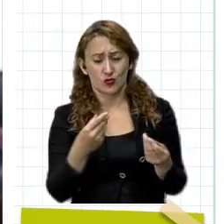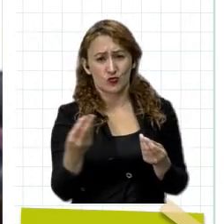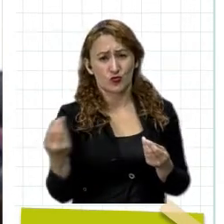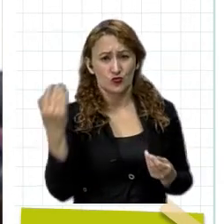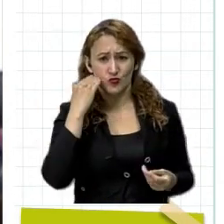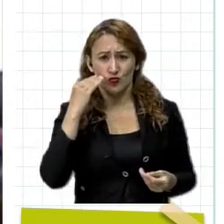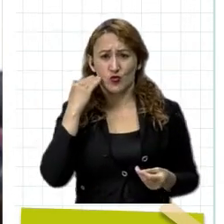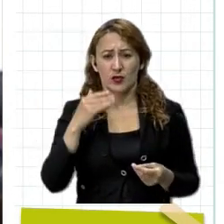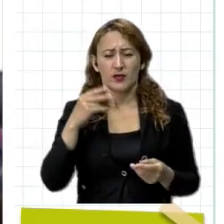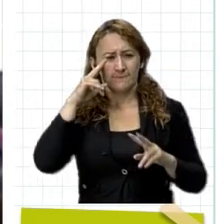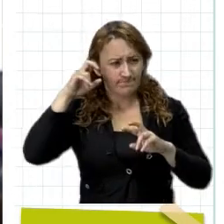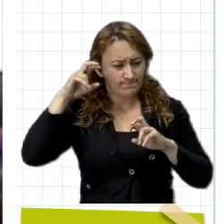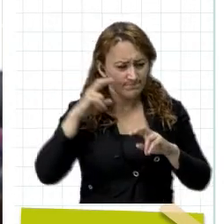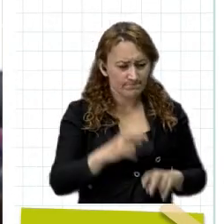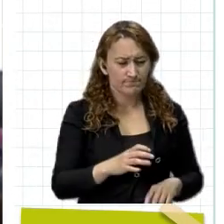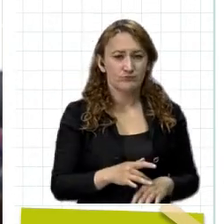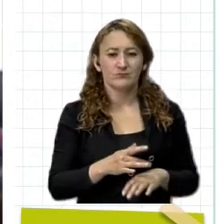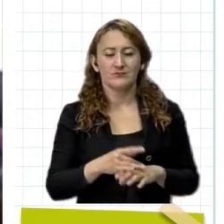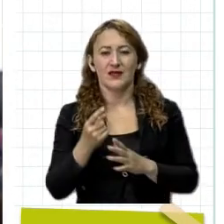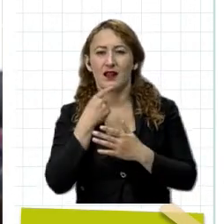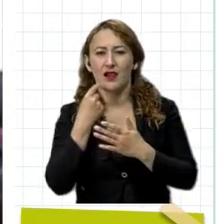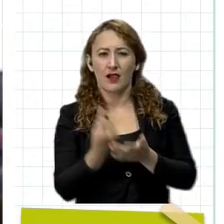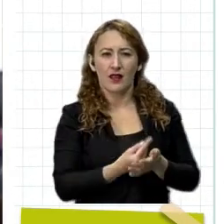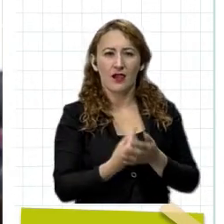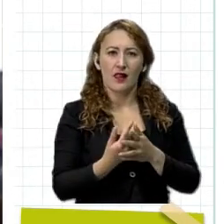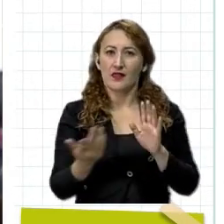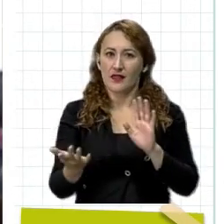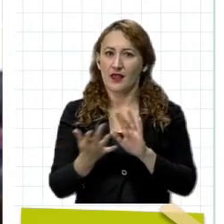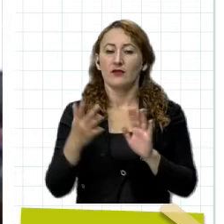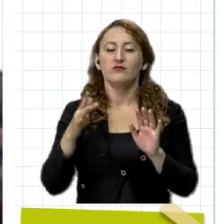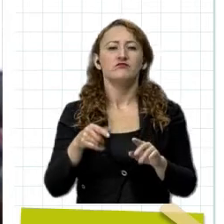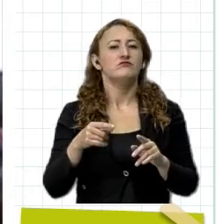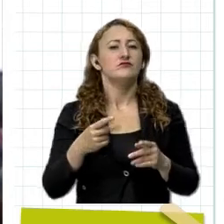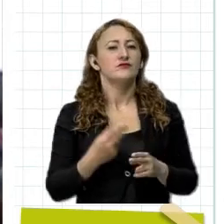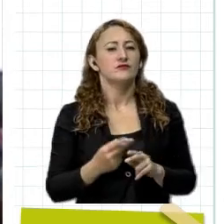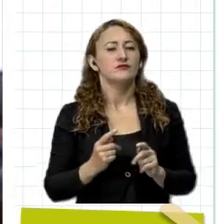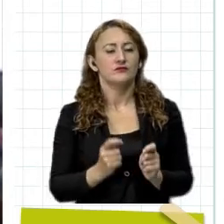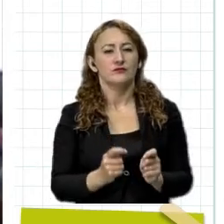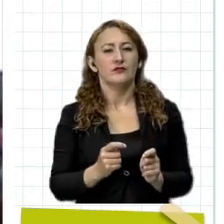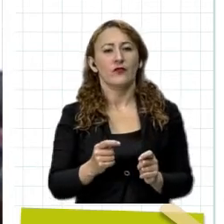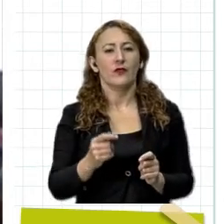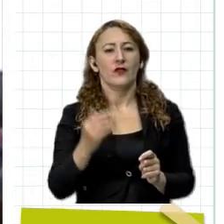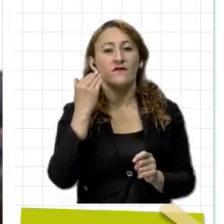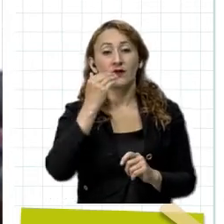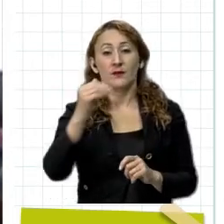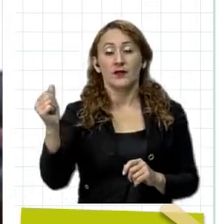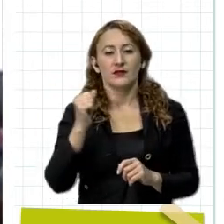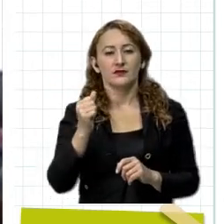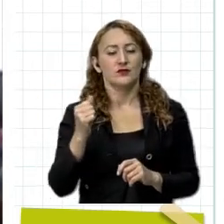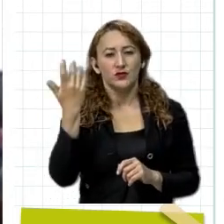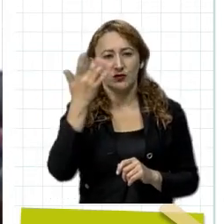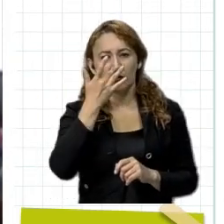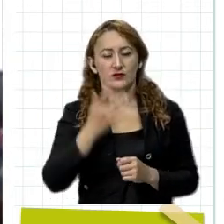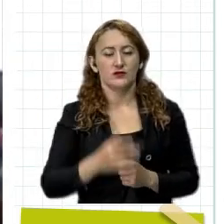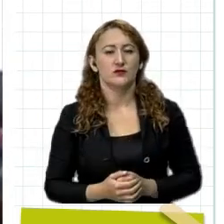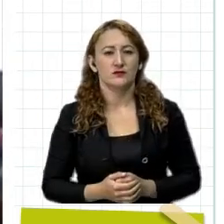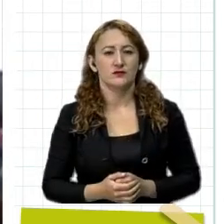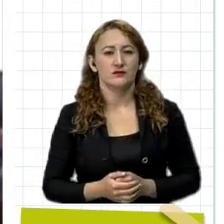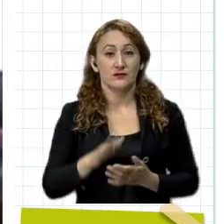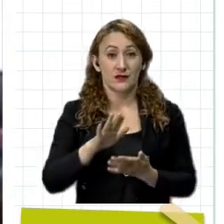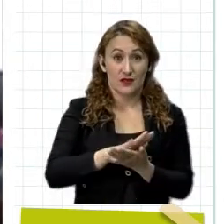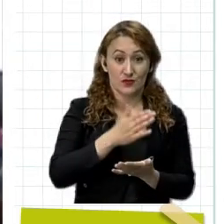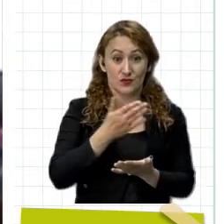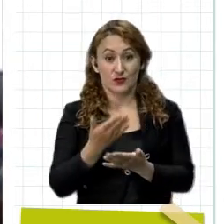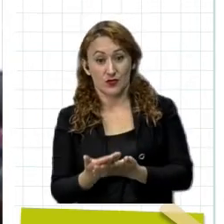promueven estudios y discusiones en torno a lo que se ha llamado como feminismos negros. La traducción, bueno,